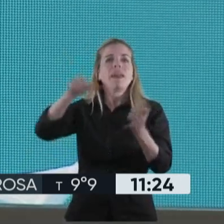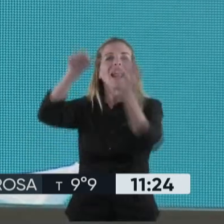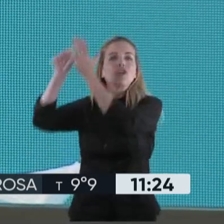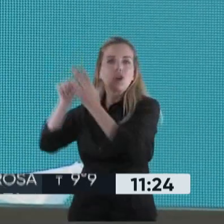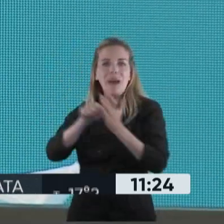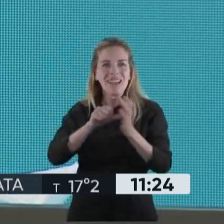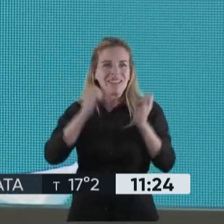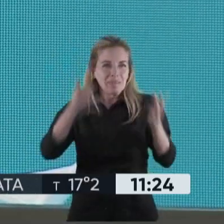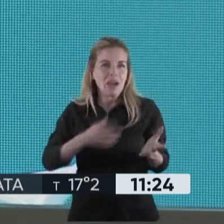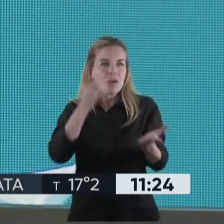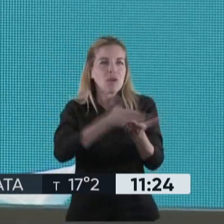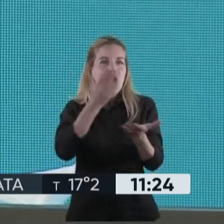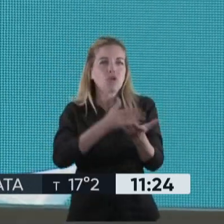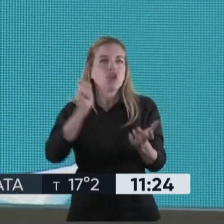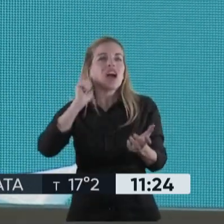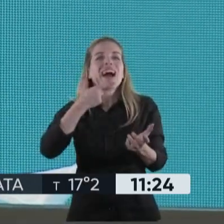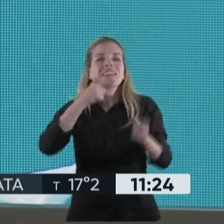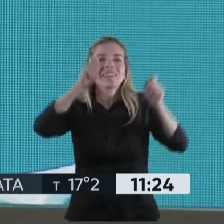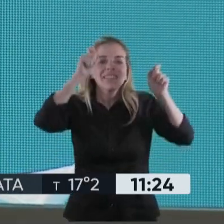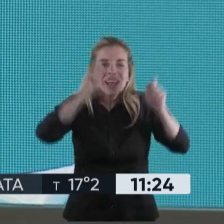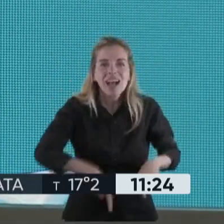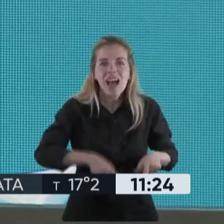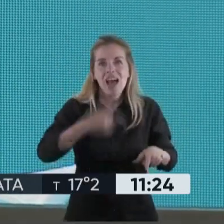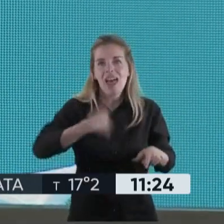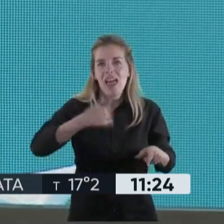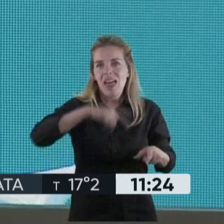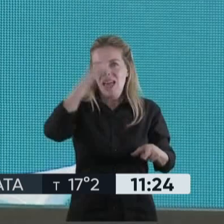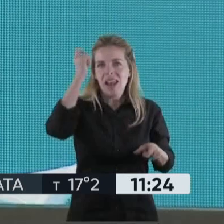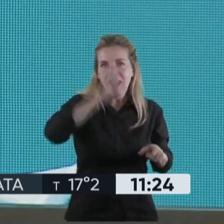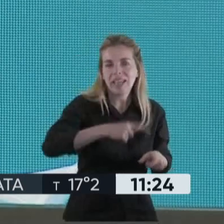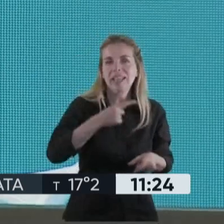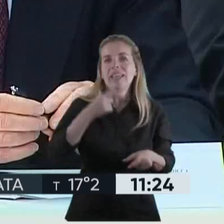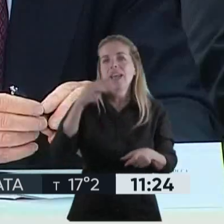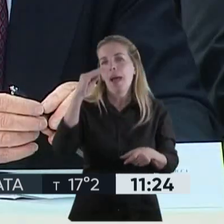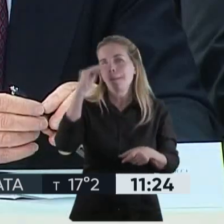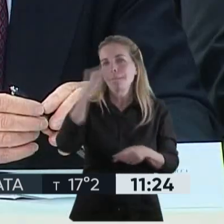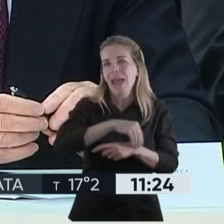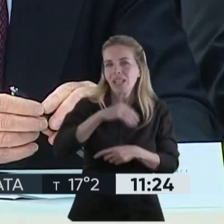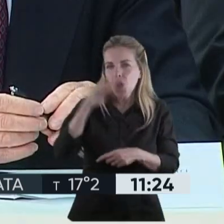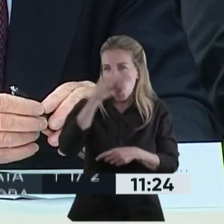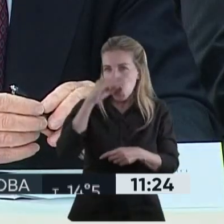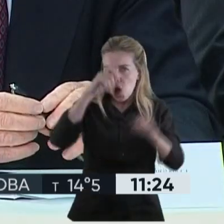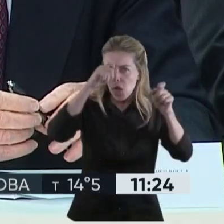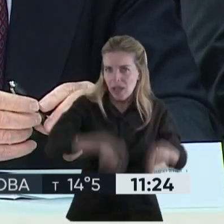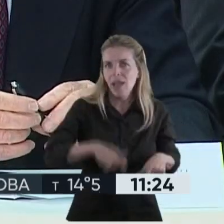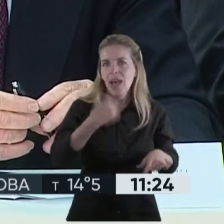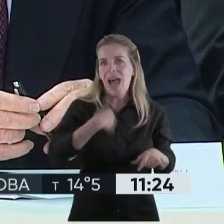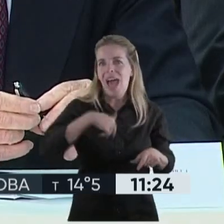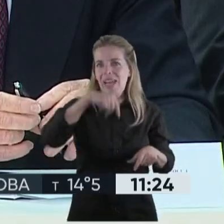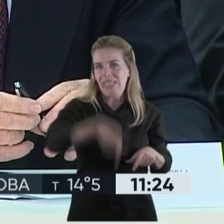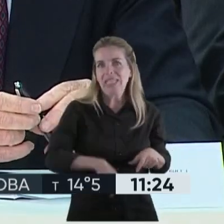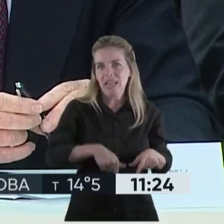la mayor inyección de gas y de producción de petróleo en nuestro país. Para